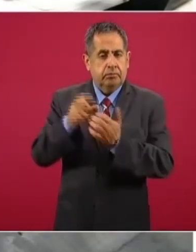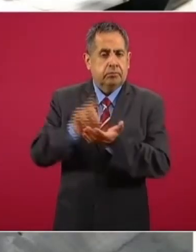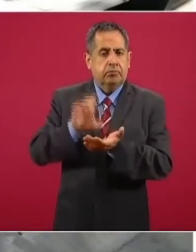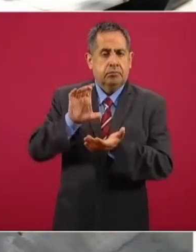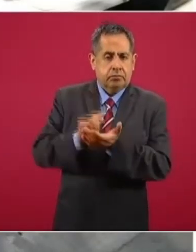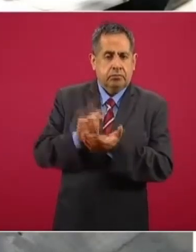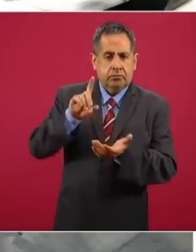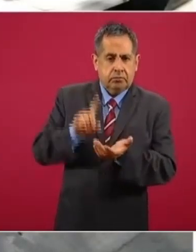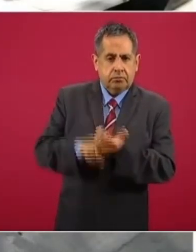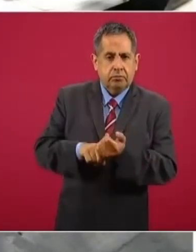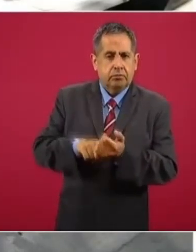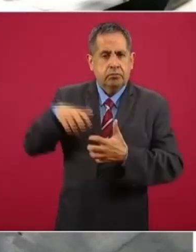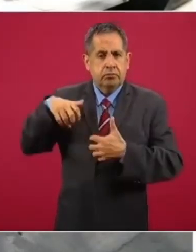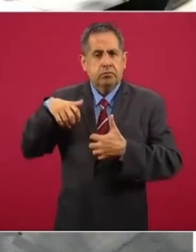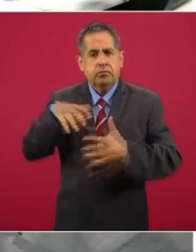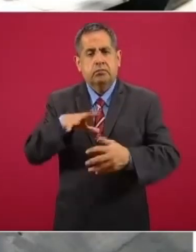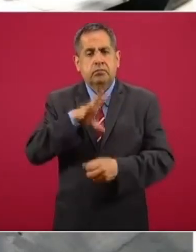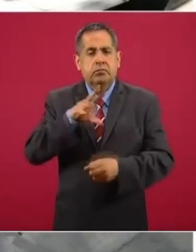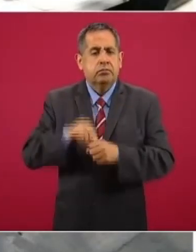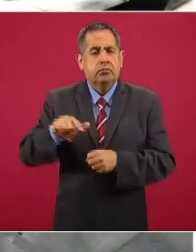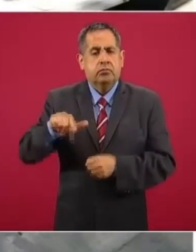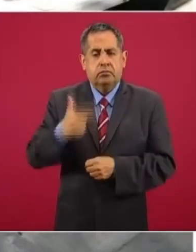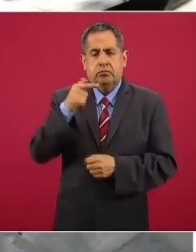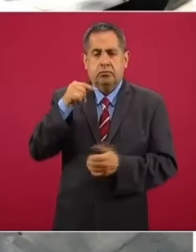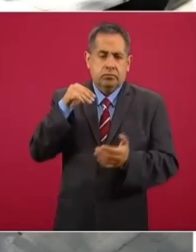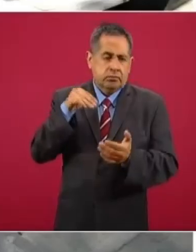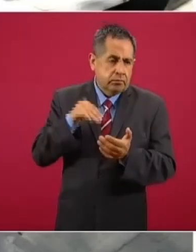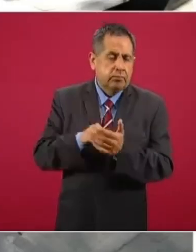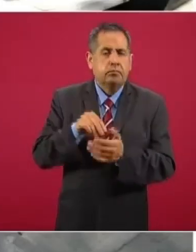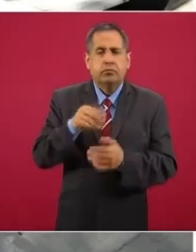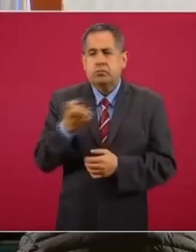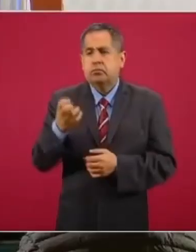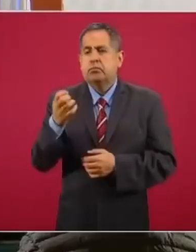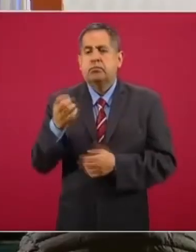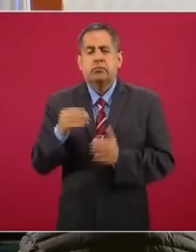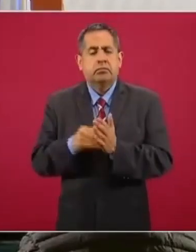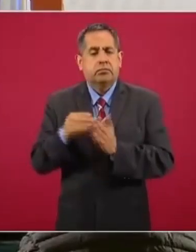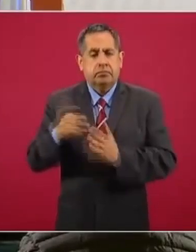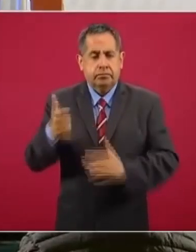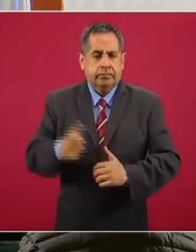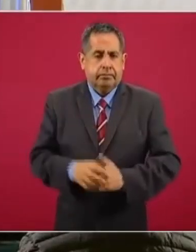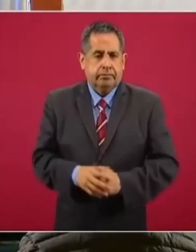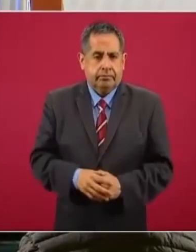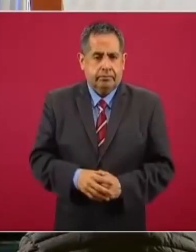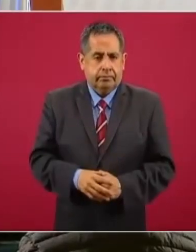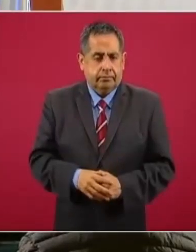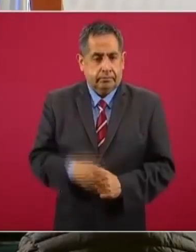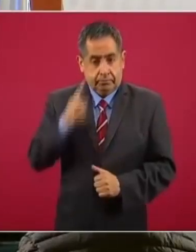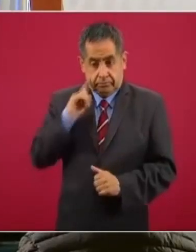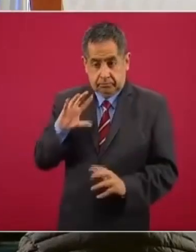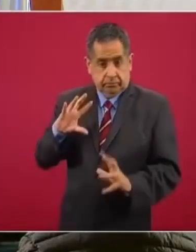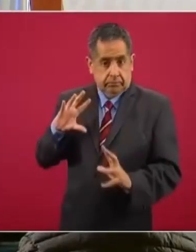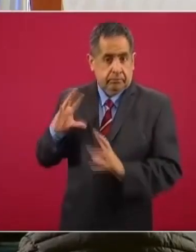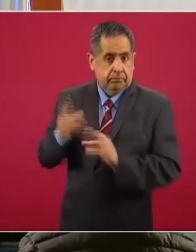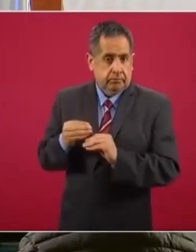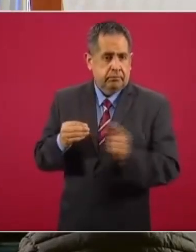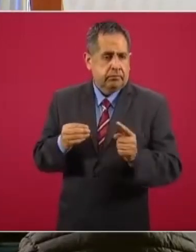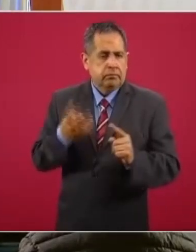996.986 niñas y niños con discapacidad, 12.400 millones de pesos. Este es el total, ¿no?